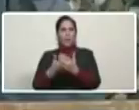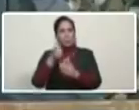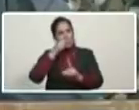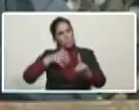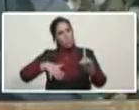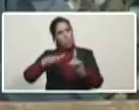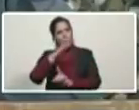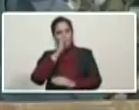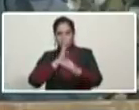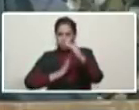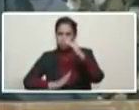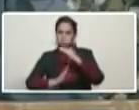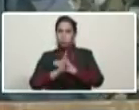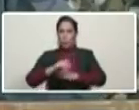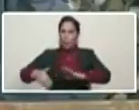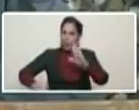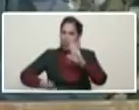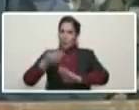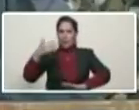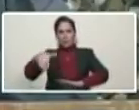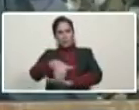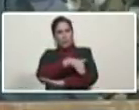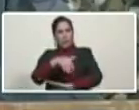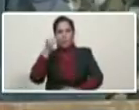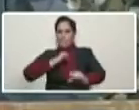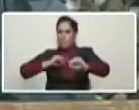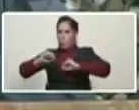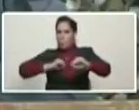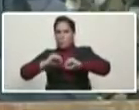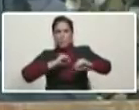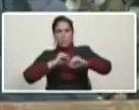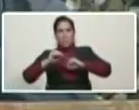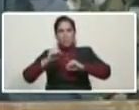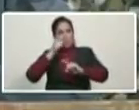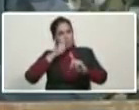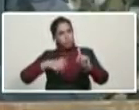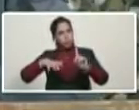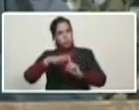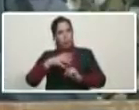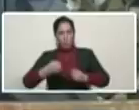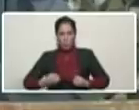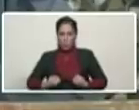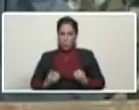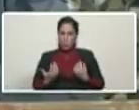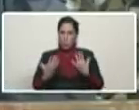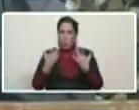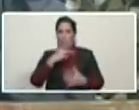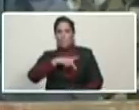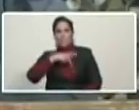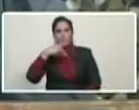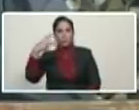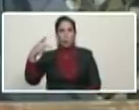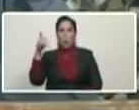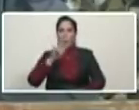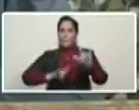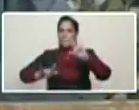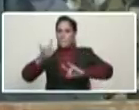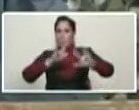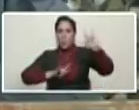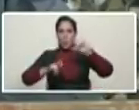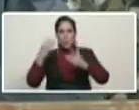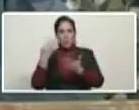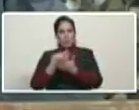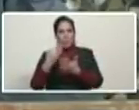noble que sale a las calles, que se moviliza, a ese pueblo lleno de pasión y de amor por nuestra patria. Le doy las gracias